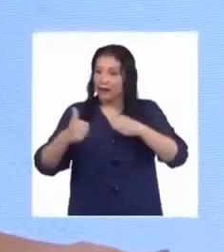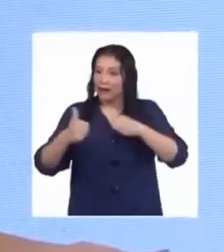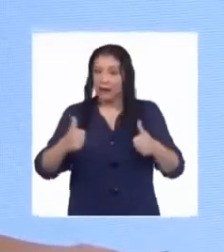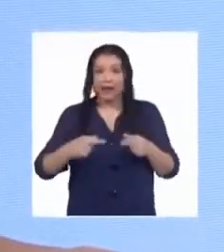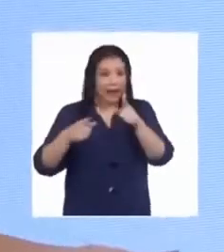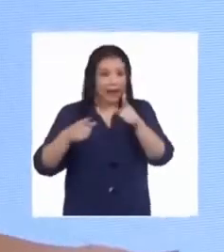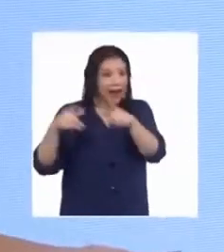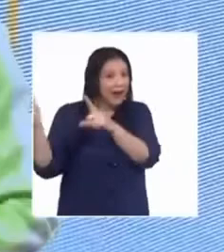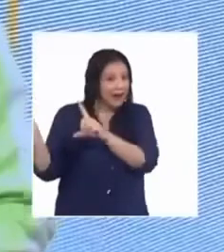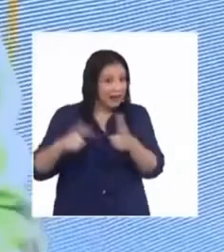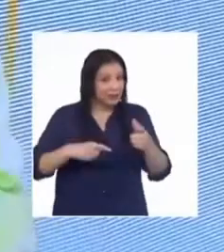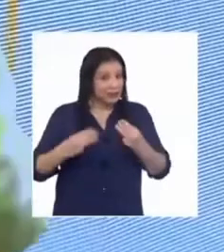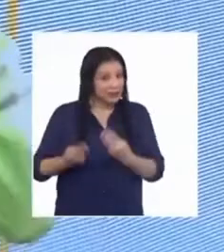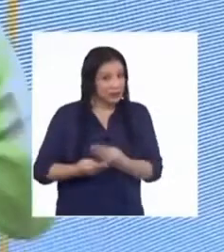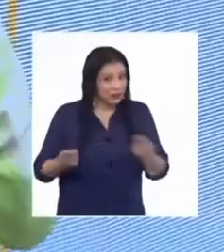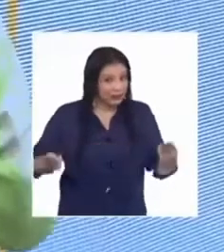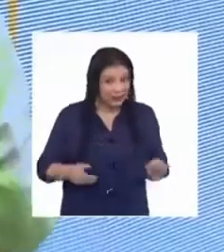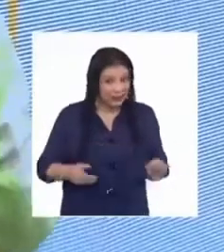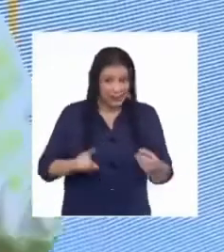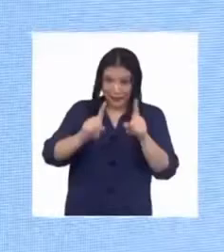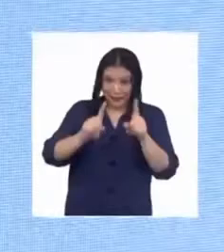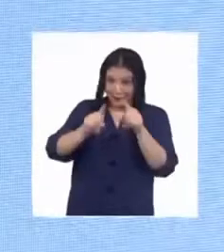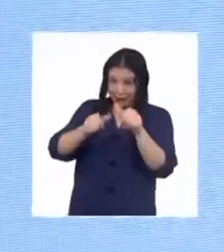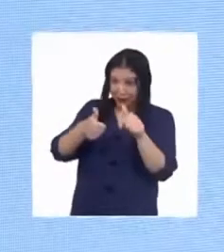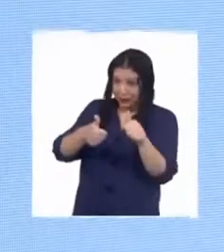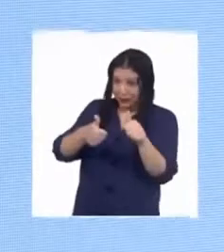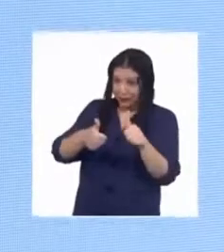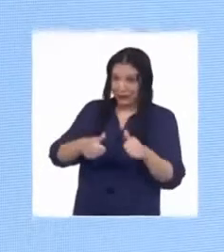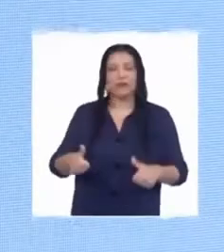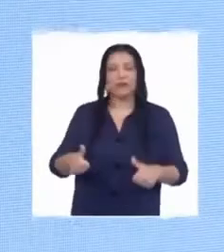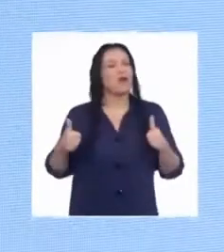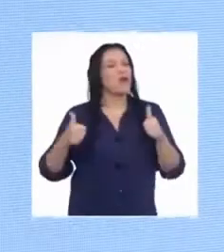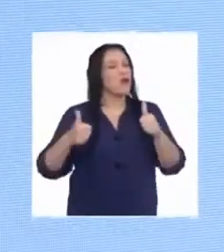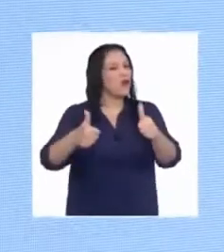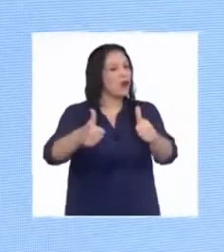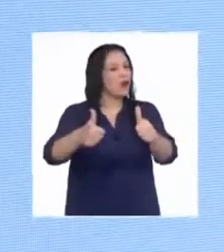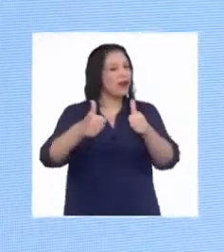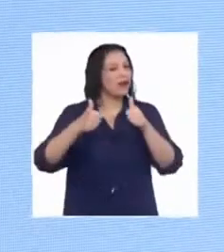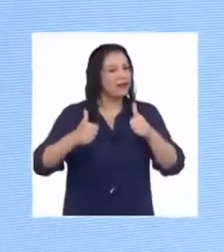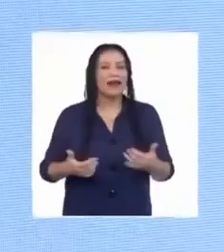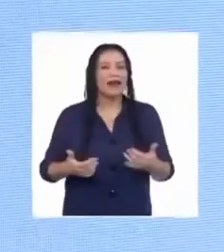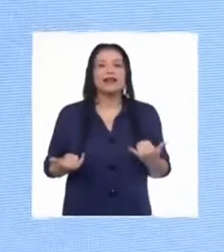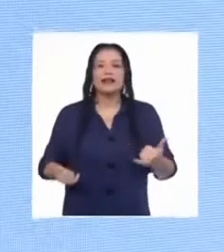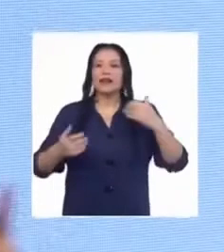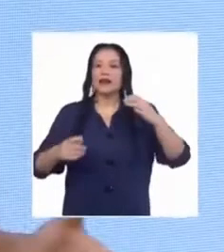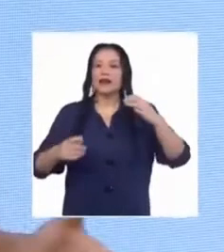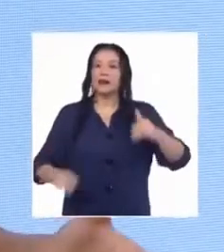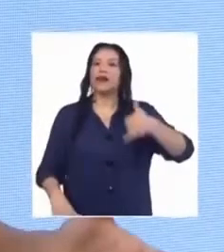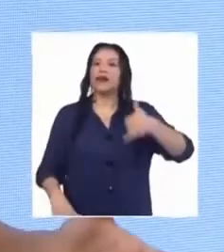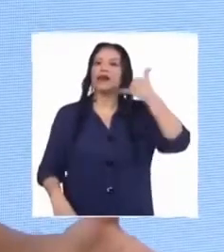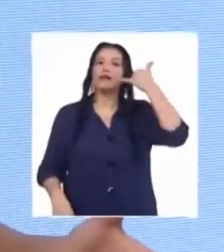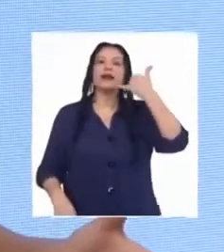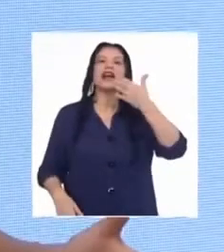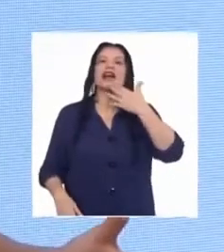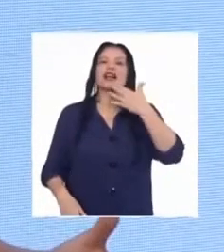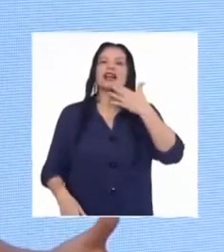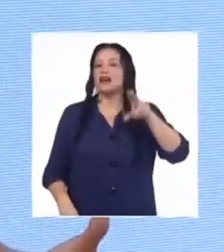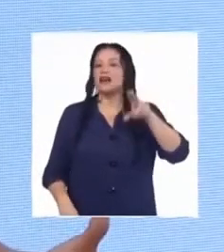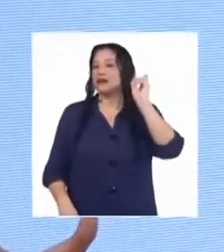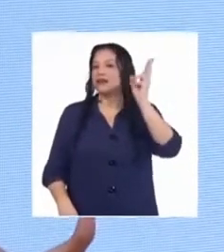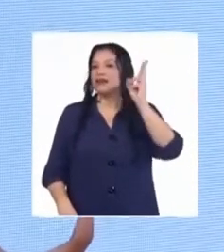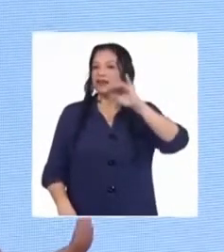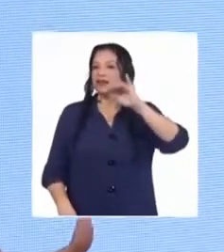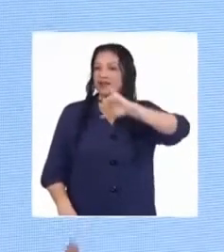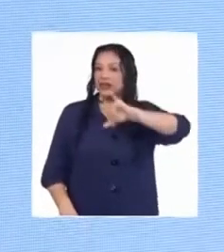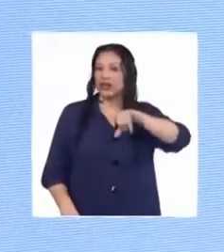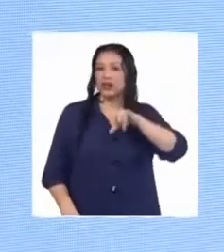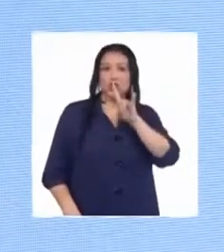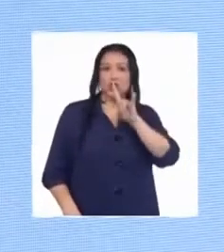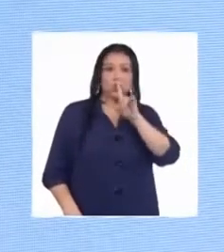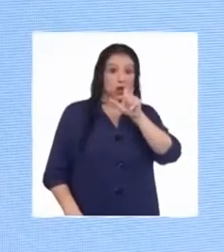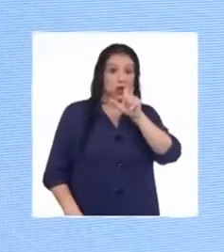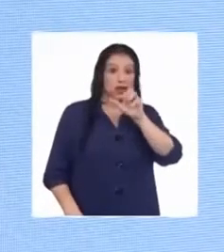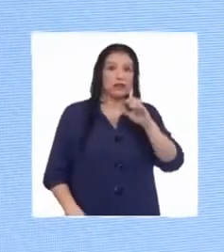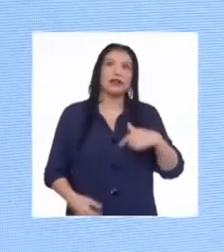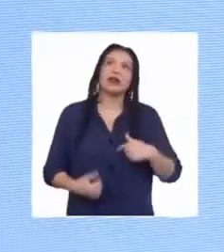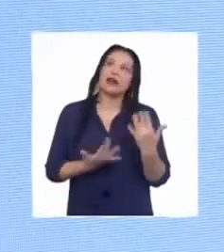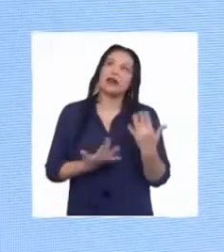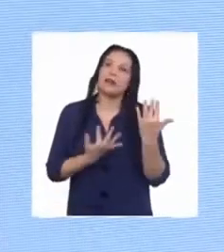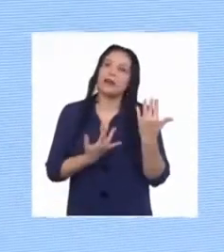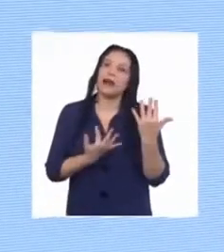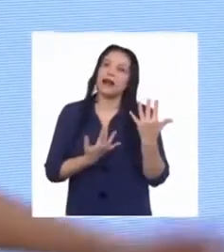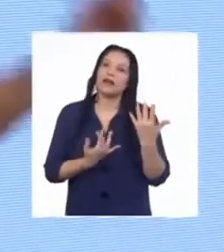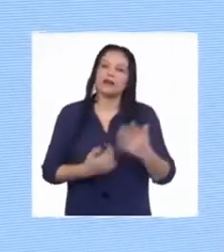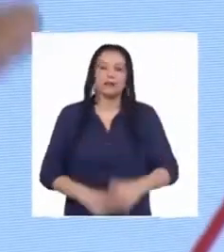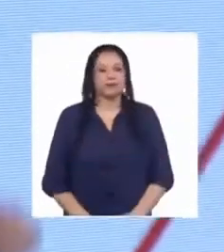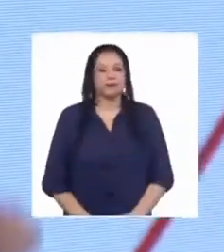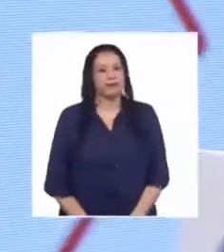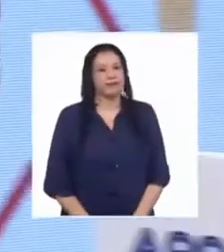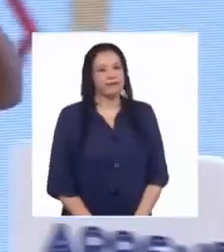sus materiales? ¿Sí? ¡Súper! Entonces voy a llamar de una vez a la profesora Yulisa Caicho, que ya debe estar esperándonos.